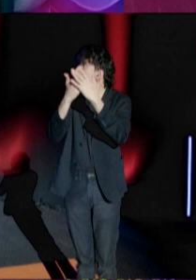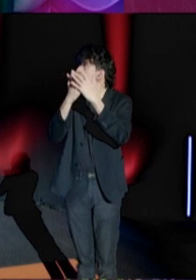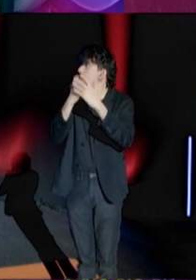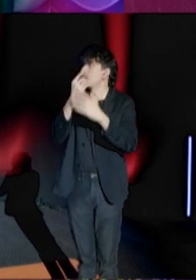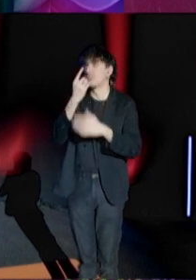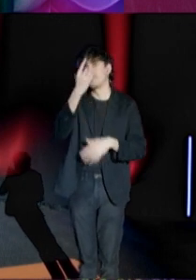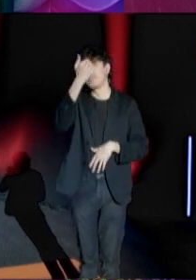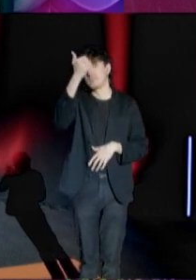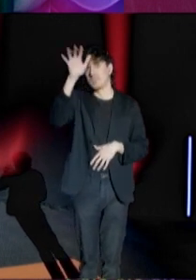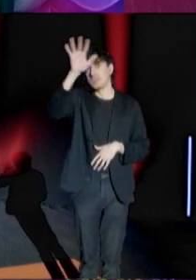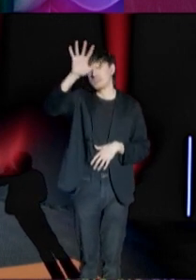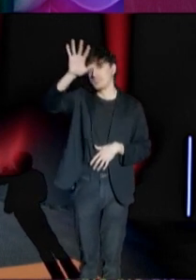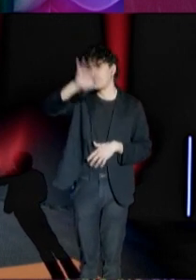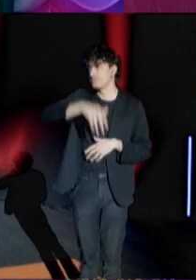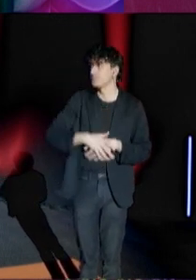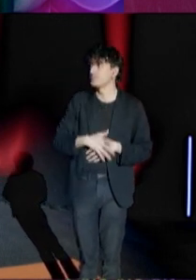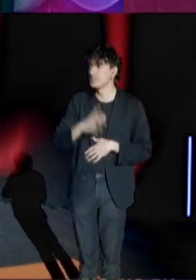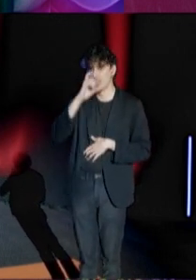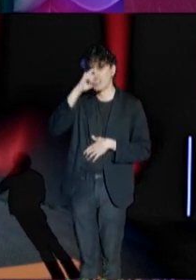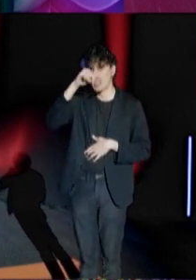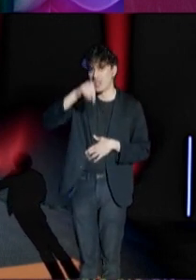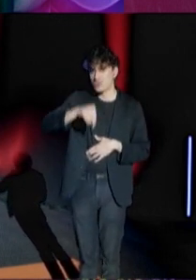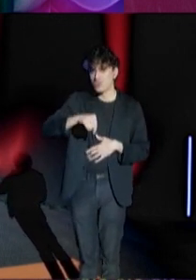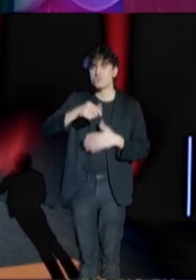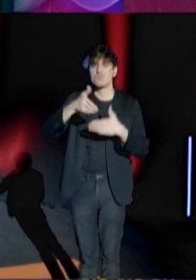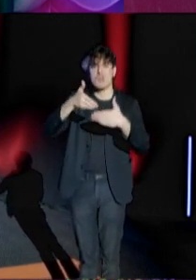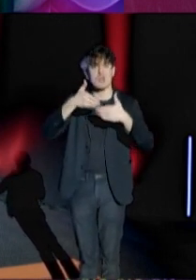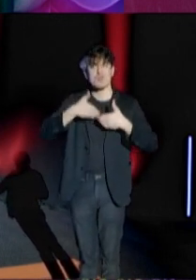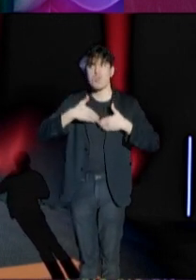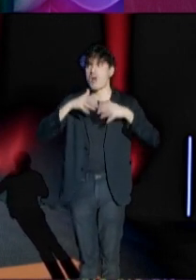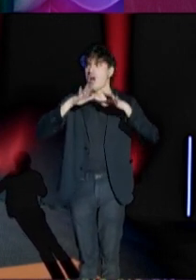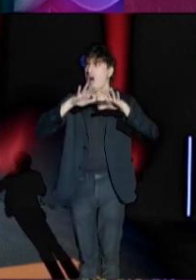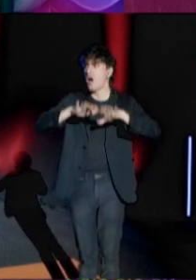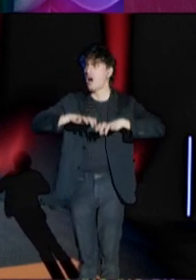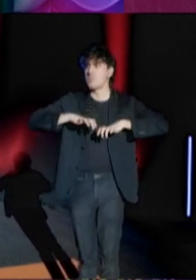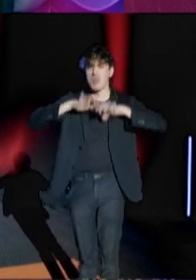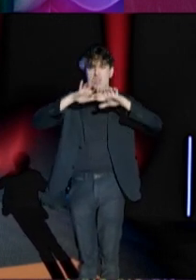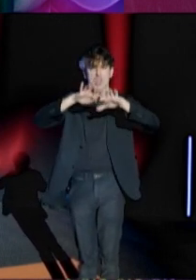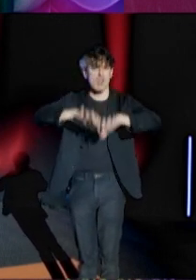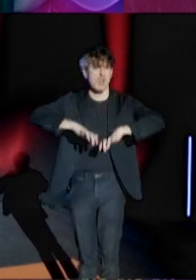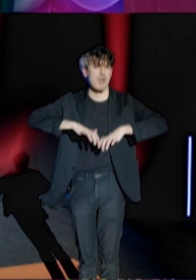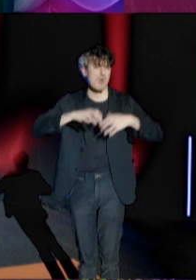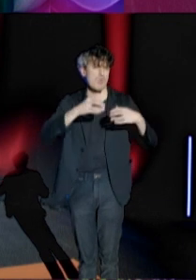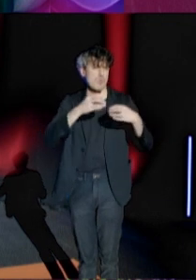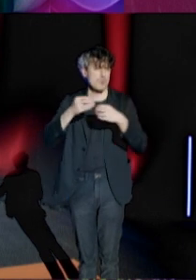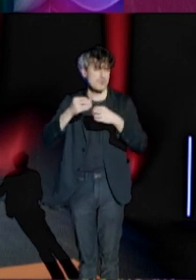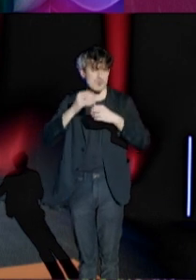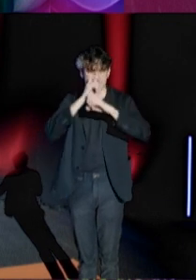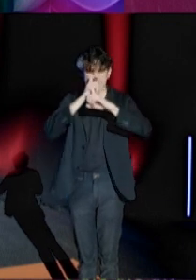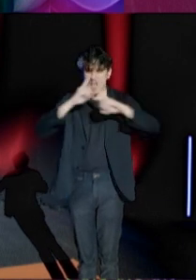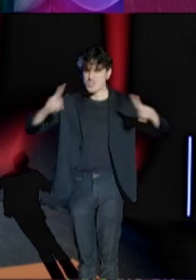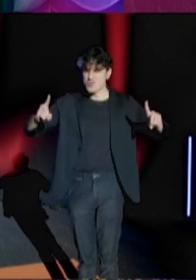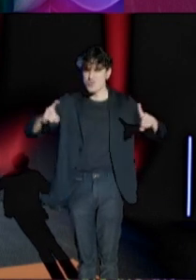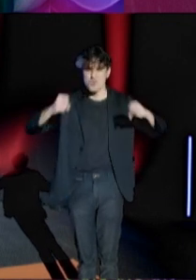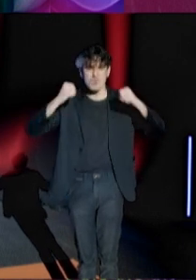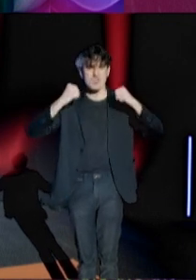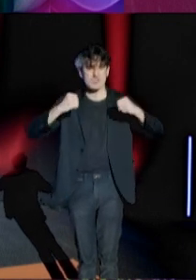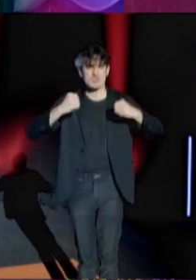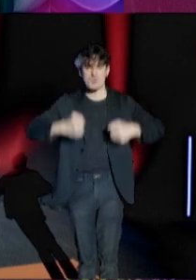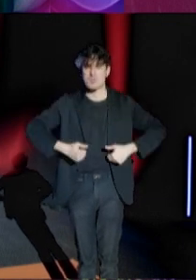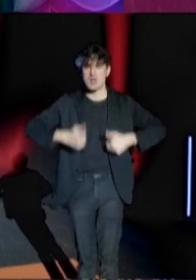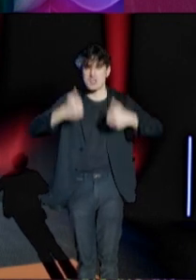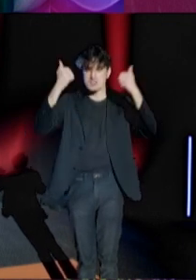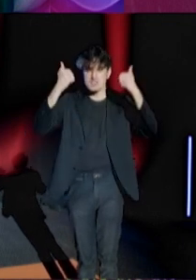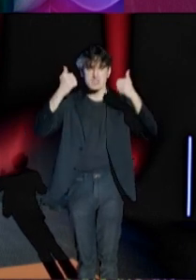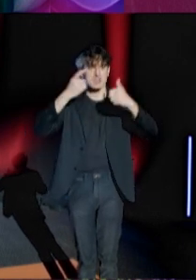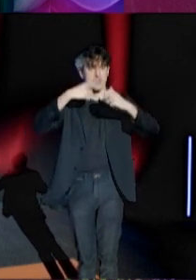derecha este año nos ha ayudado a aprender muchísimo es decir es probablemente el año más intenso en aprendizaje y nuestro foco